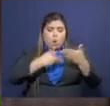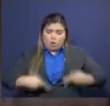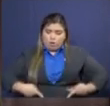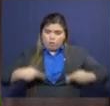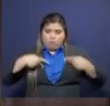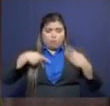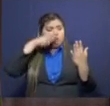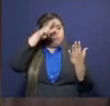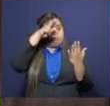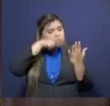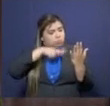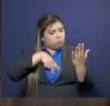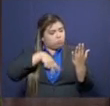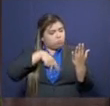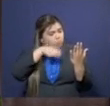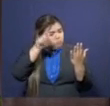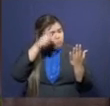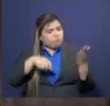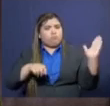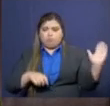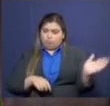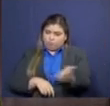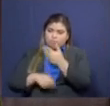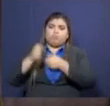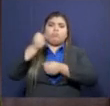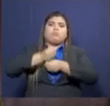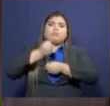Señoras y señores,